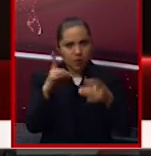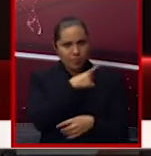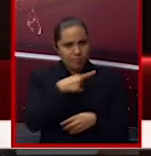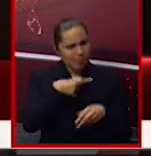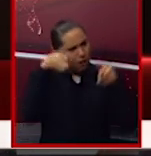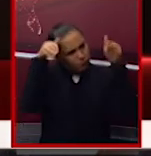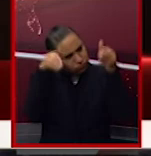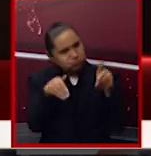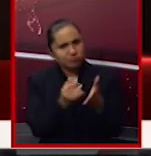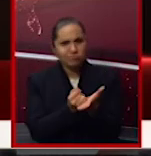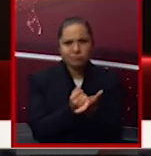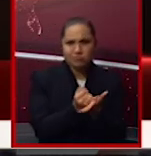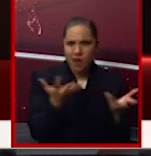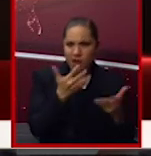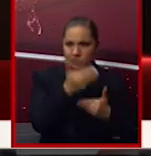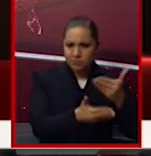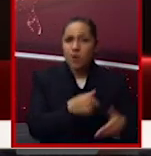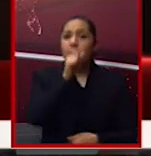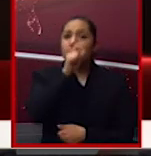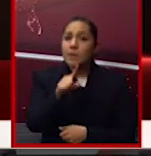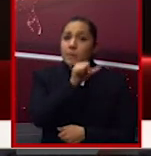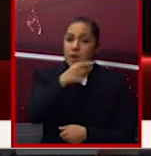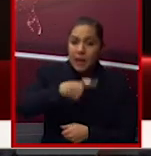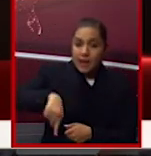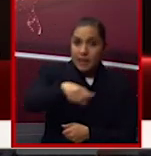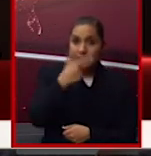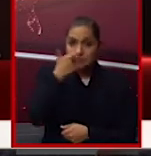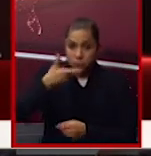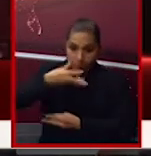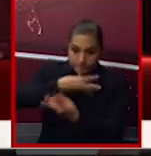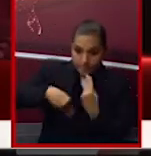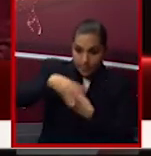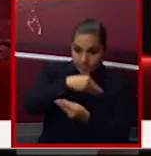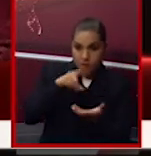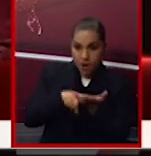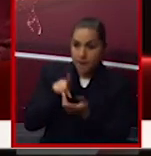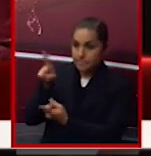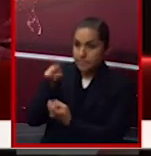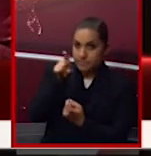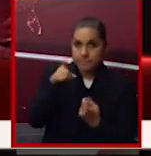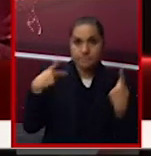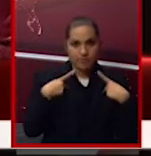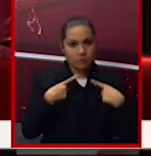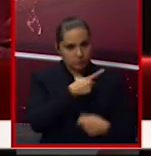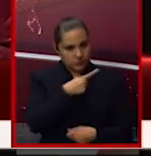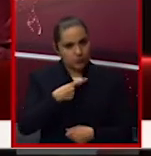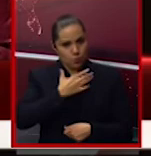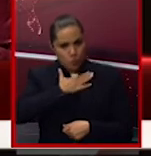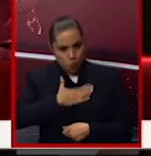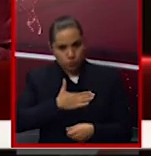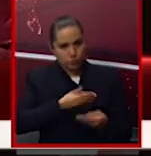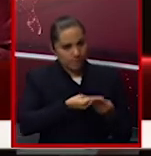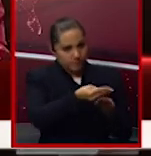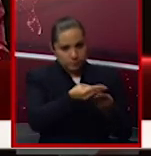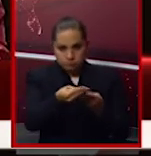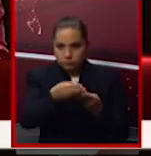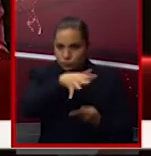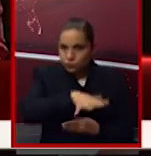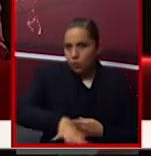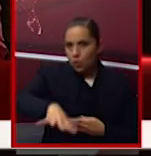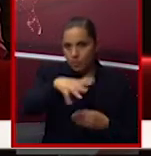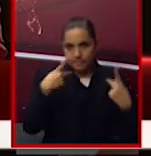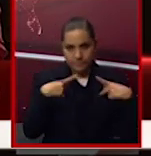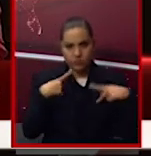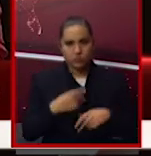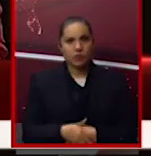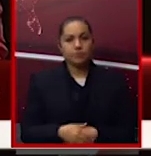una política de austeridad republicana en el ejercicio de los recursos de la Unión. públicos. Ciudadana. El asunto de